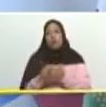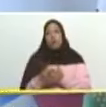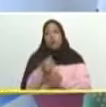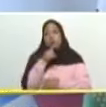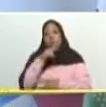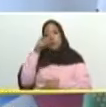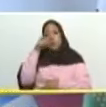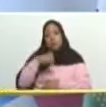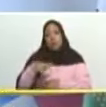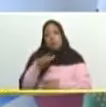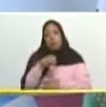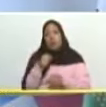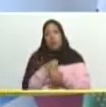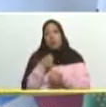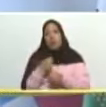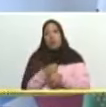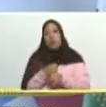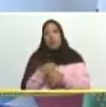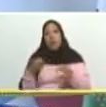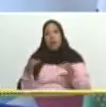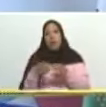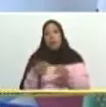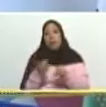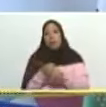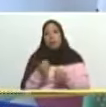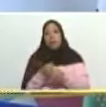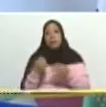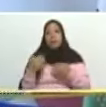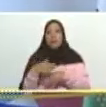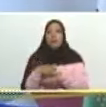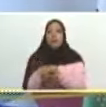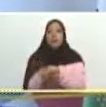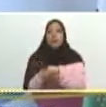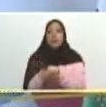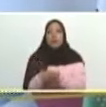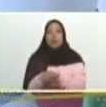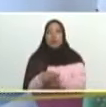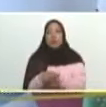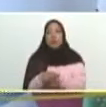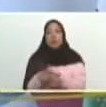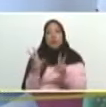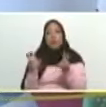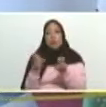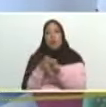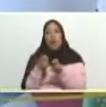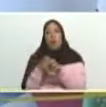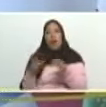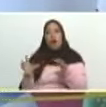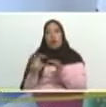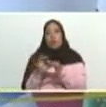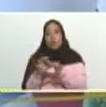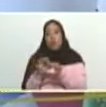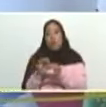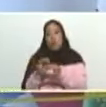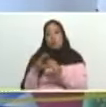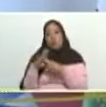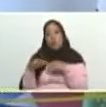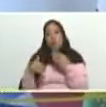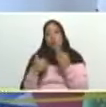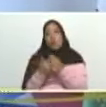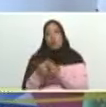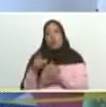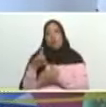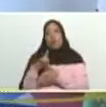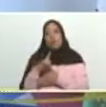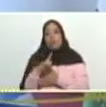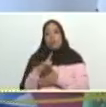nuestros propios caminos de reunión, de encuentro, y de nueva unificación de toda nuestra América,